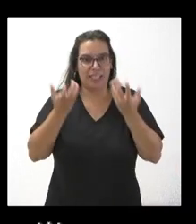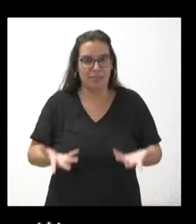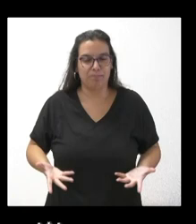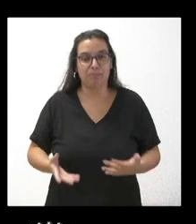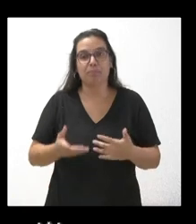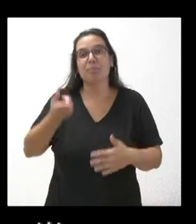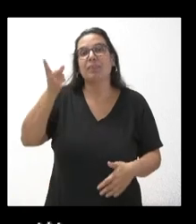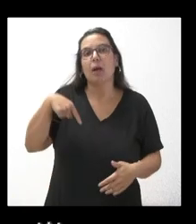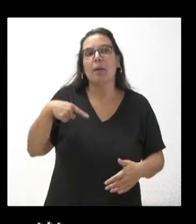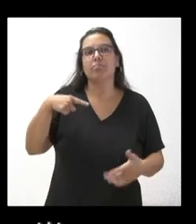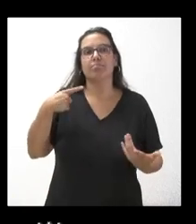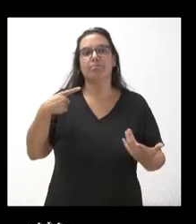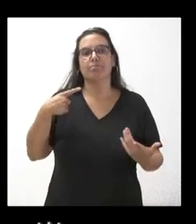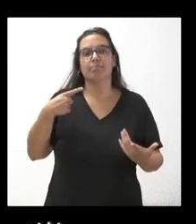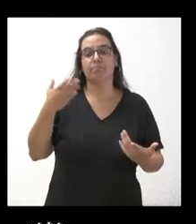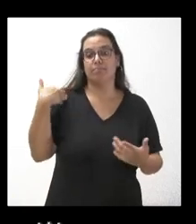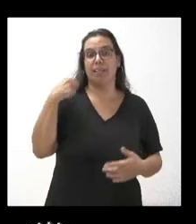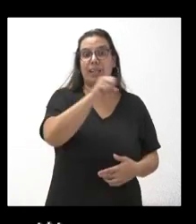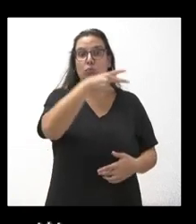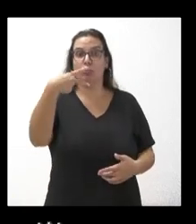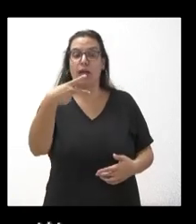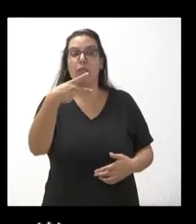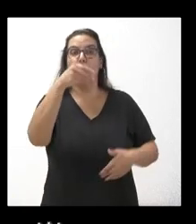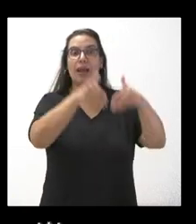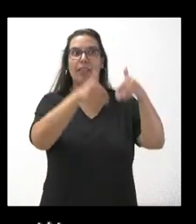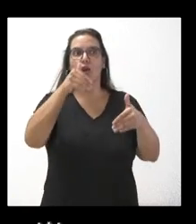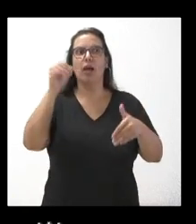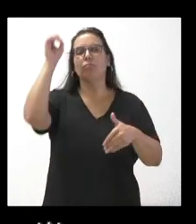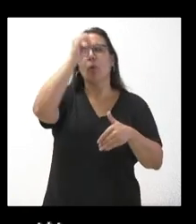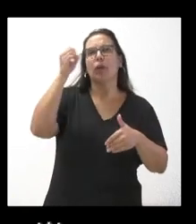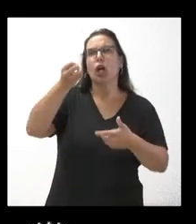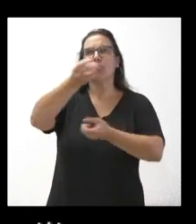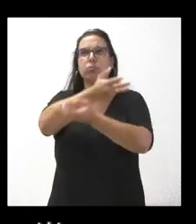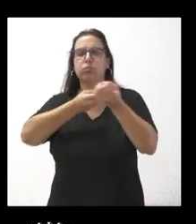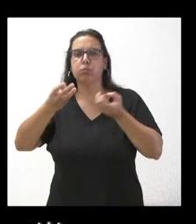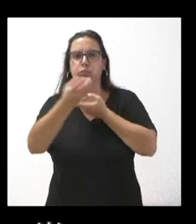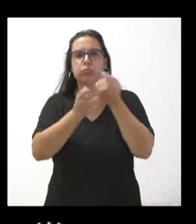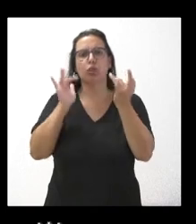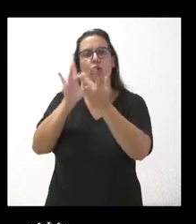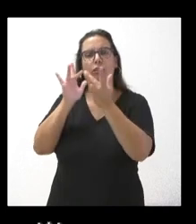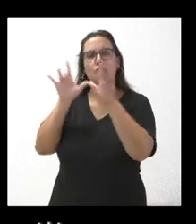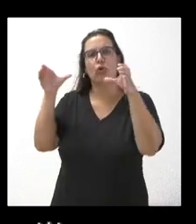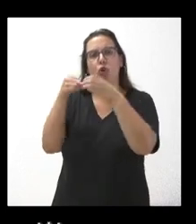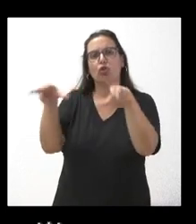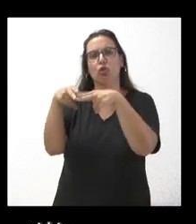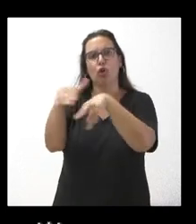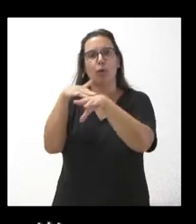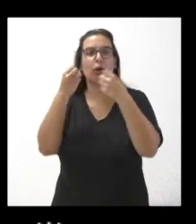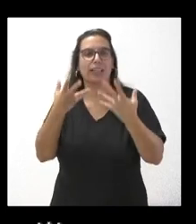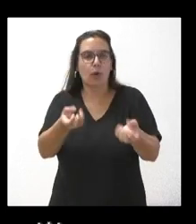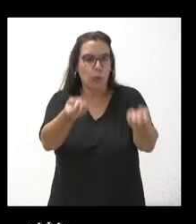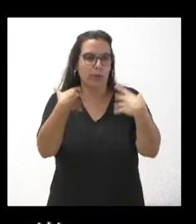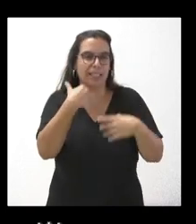¿Y qué se ha valorado después de los resultados de las elecciones, la relación con el socio de gobierno? ¿Qué nos puede contar? Muchas